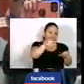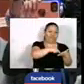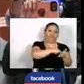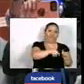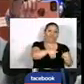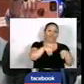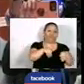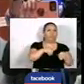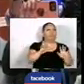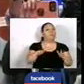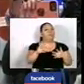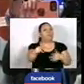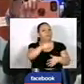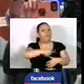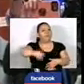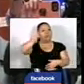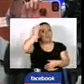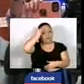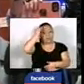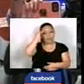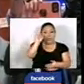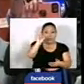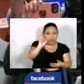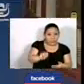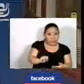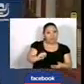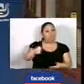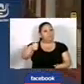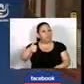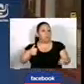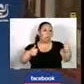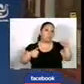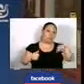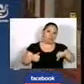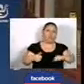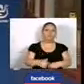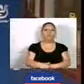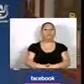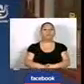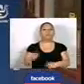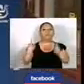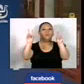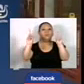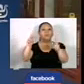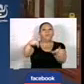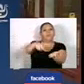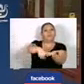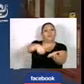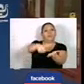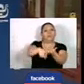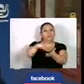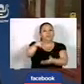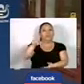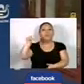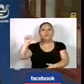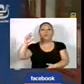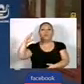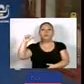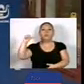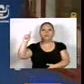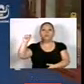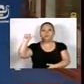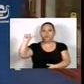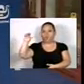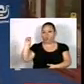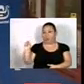determinar sobre la validez o invalidez sobre el caso de las elecciones municipales en Arcatao Noel Orellana